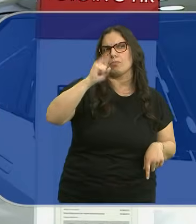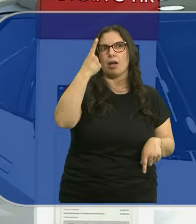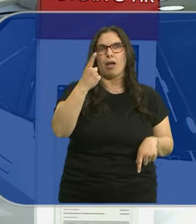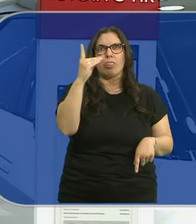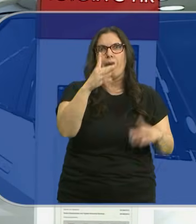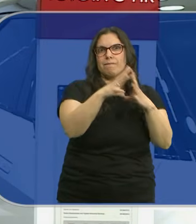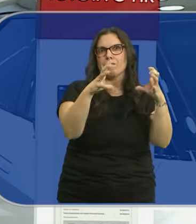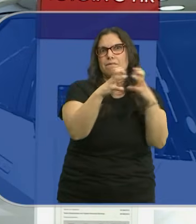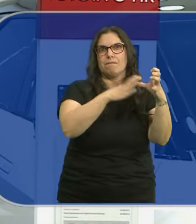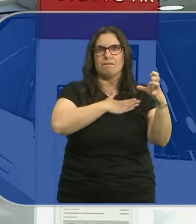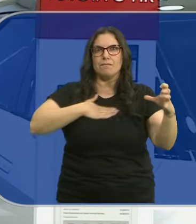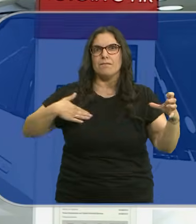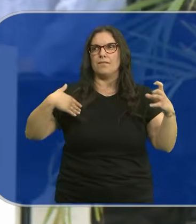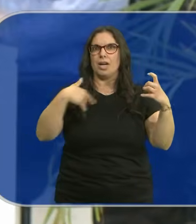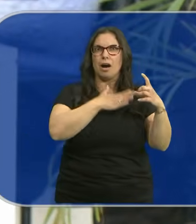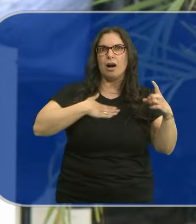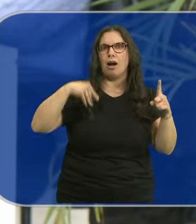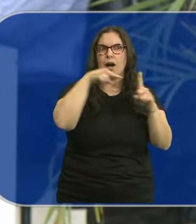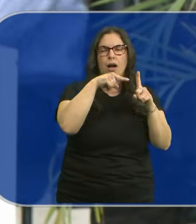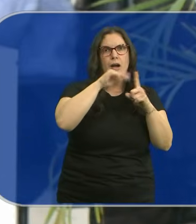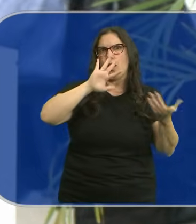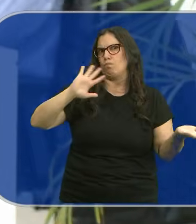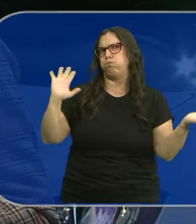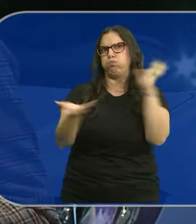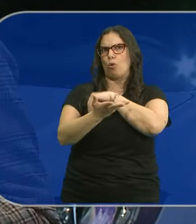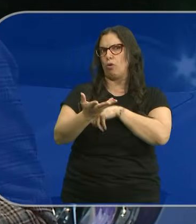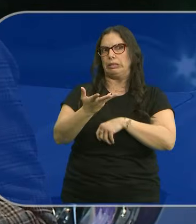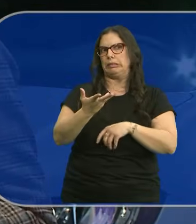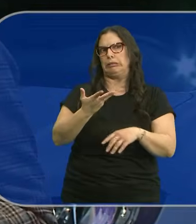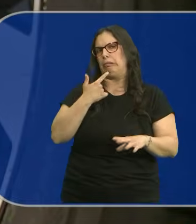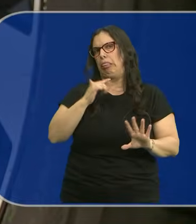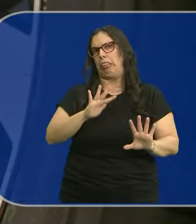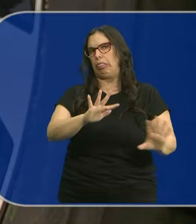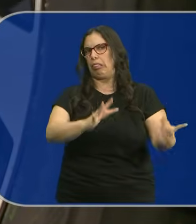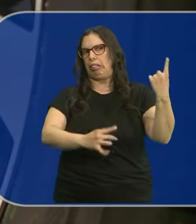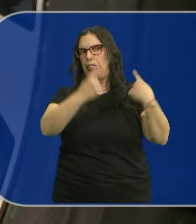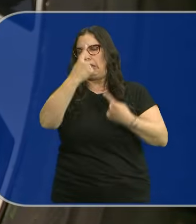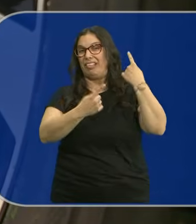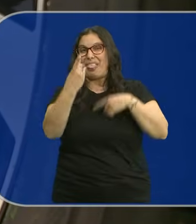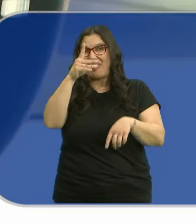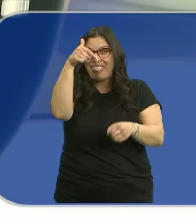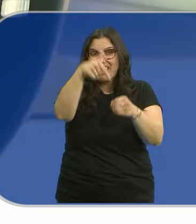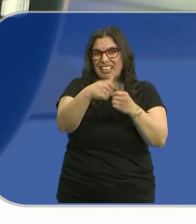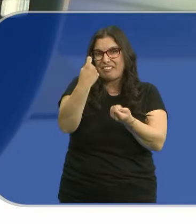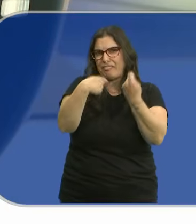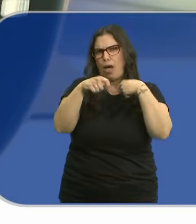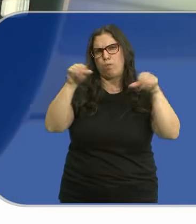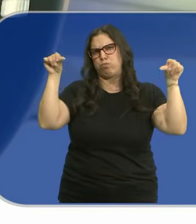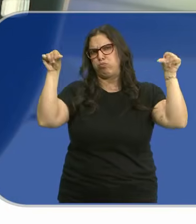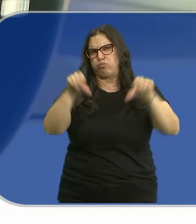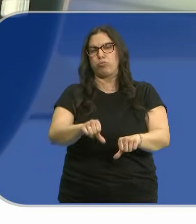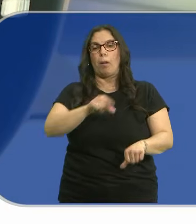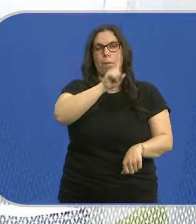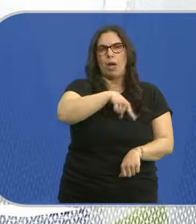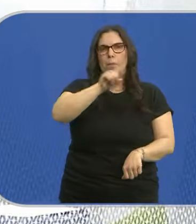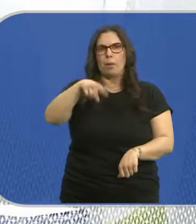querido diésel y el necesario diésel, a todo lo contrario hoy. Es bastante residual. Las ventas de vehículos diésel se han desplomado y mes